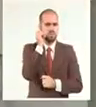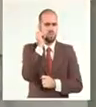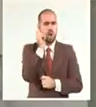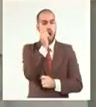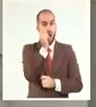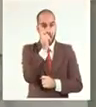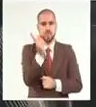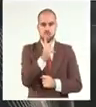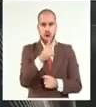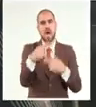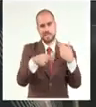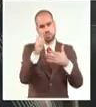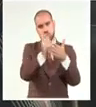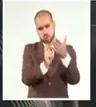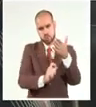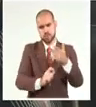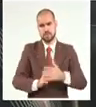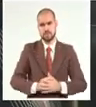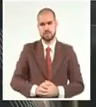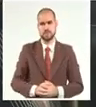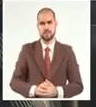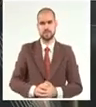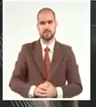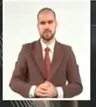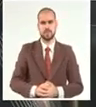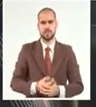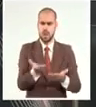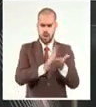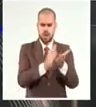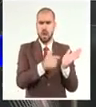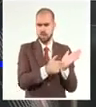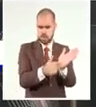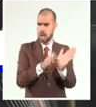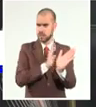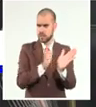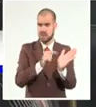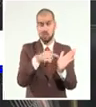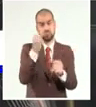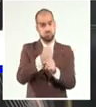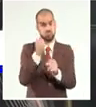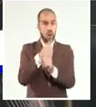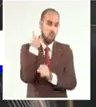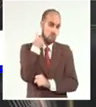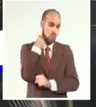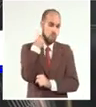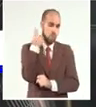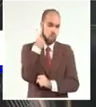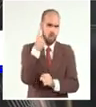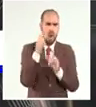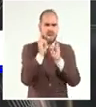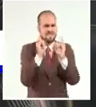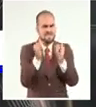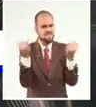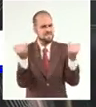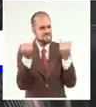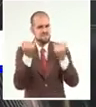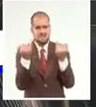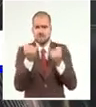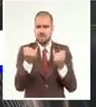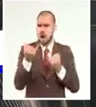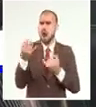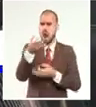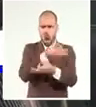José Alfonso Carabeo. Hemos escrito este libro, fue el trabajo de muchos años recopilando datos, conversaciones, yo